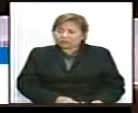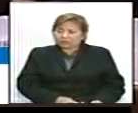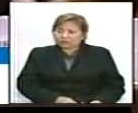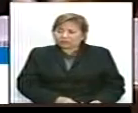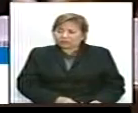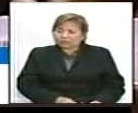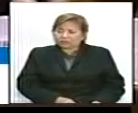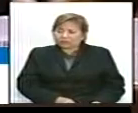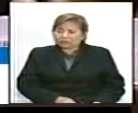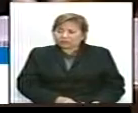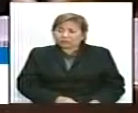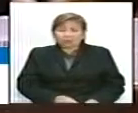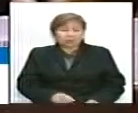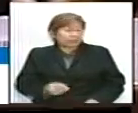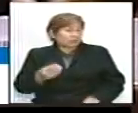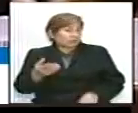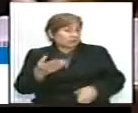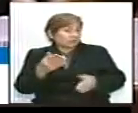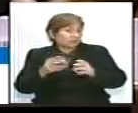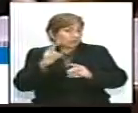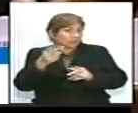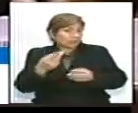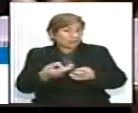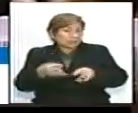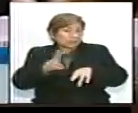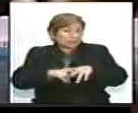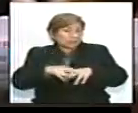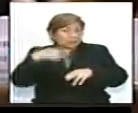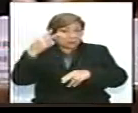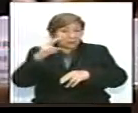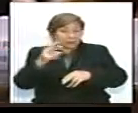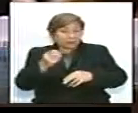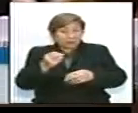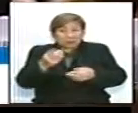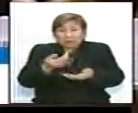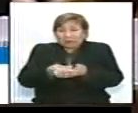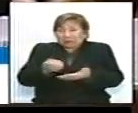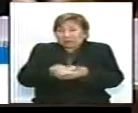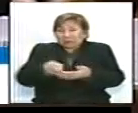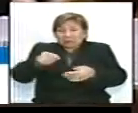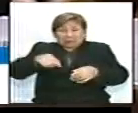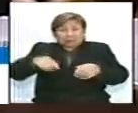2019, ¿habrá un incremento para el 2020? Porque de la manera como